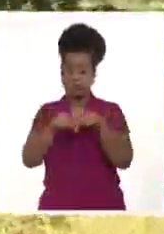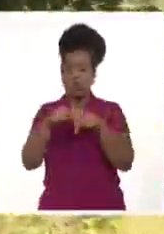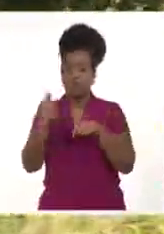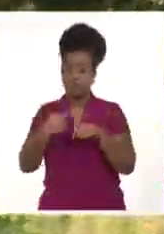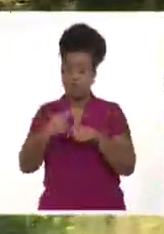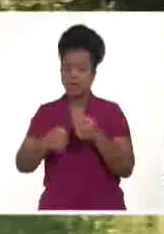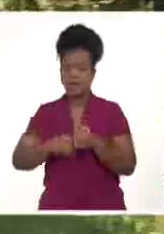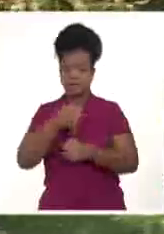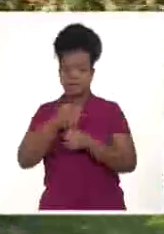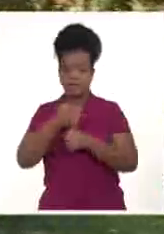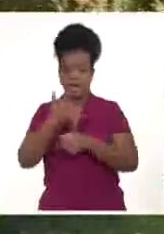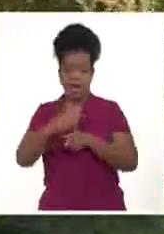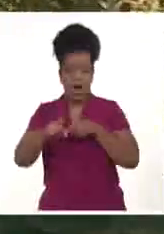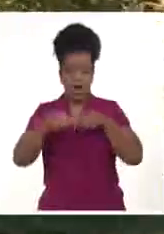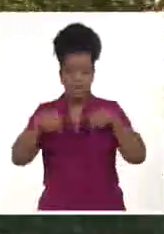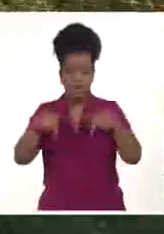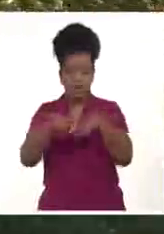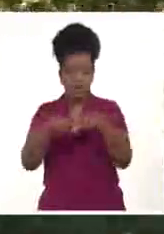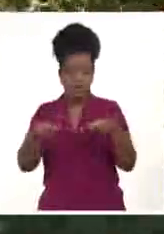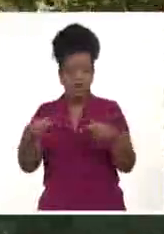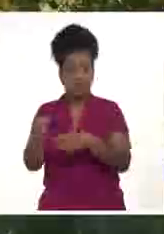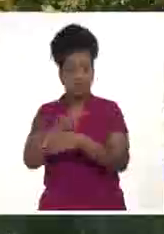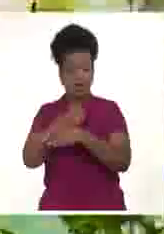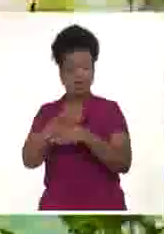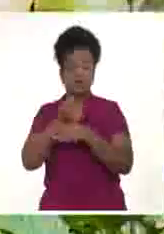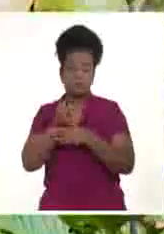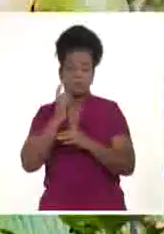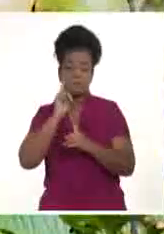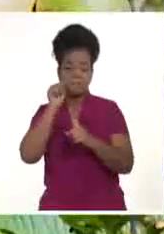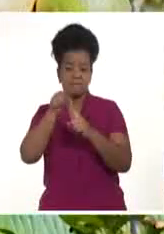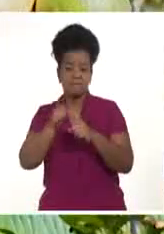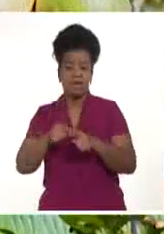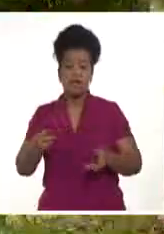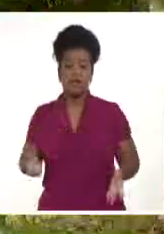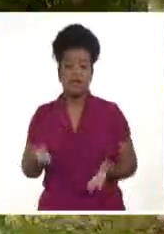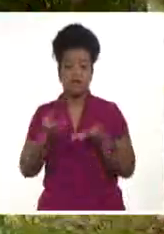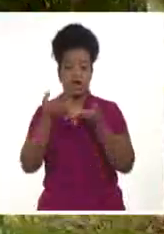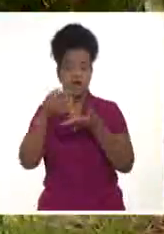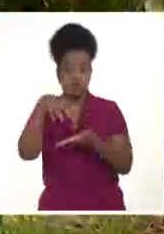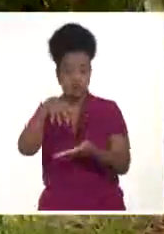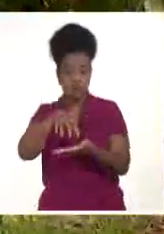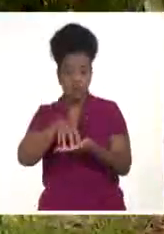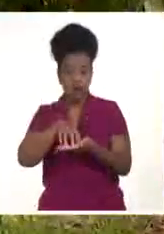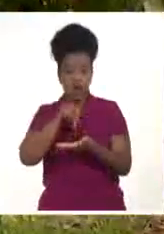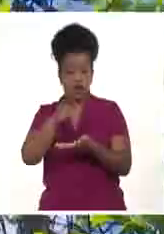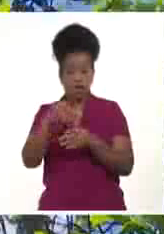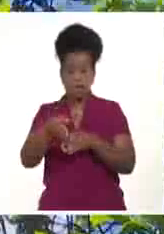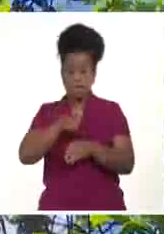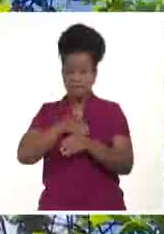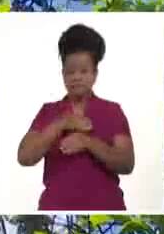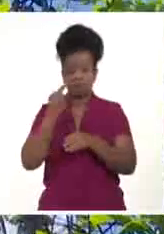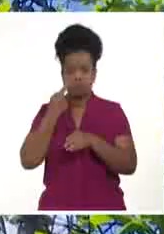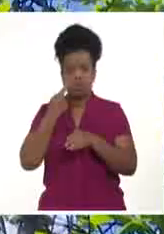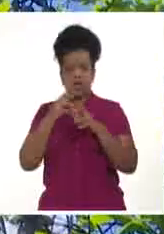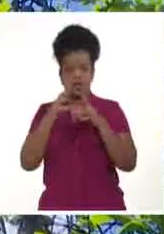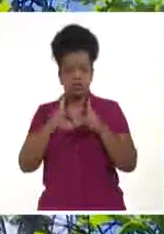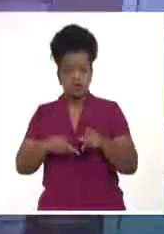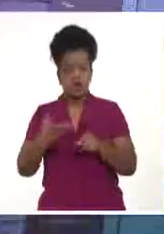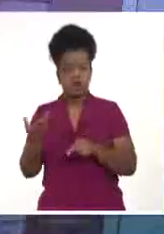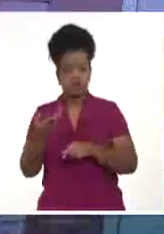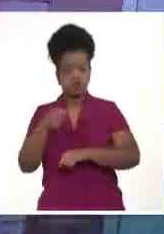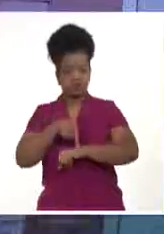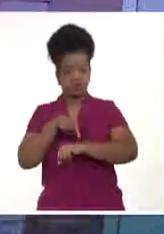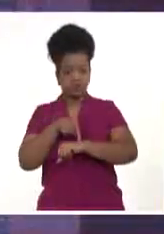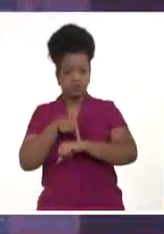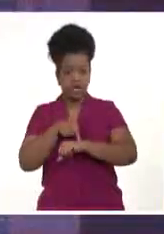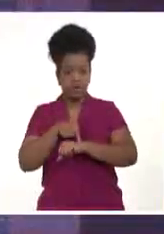en la nación son una opción para el desarrollo territorial. Estos predios presentan rendimientos sostenidos en el tiempo